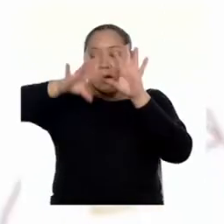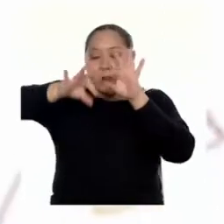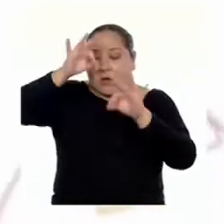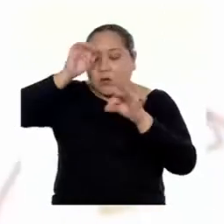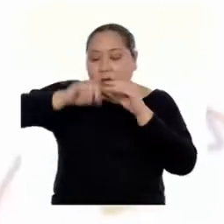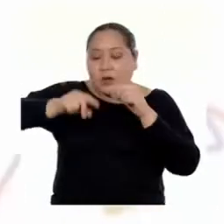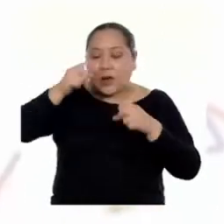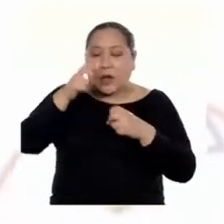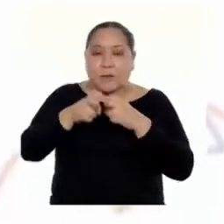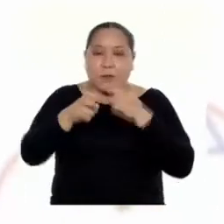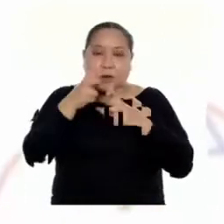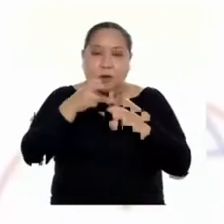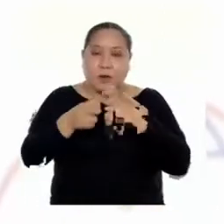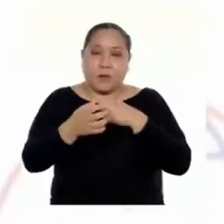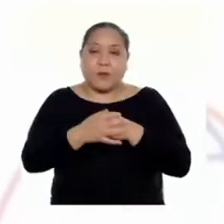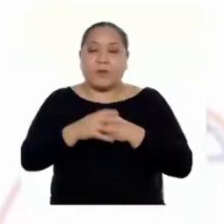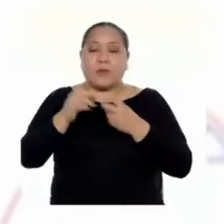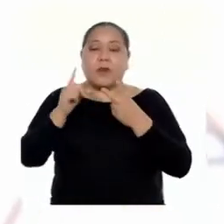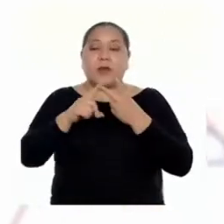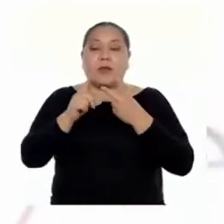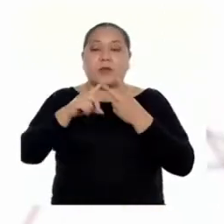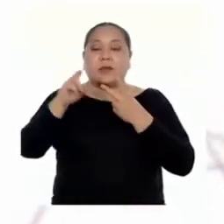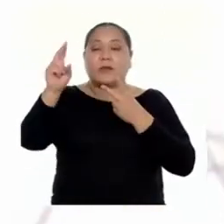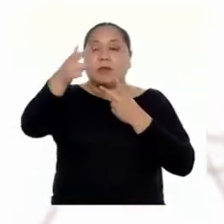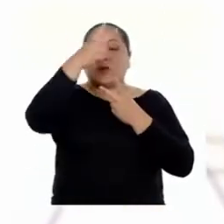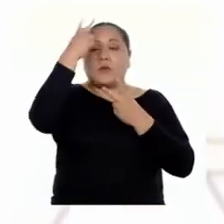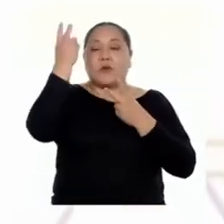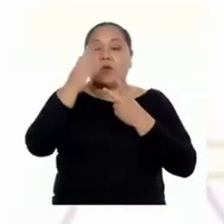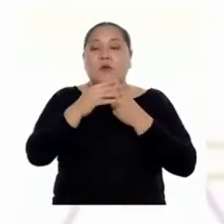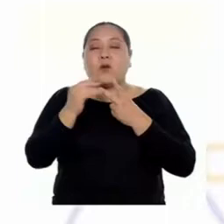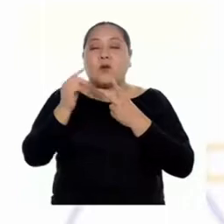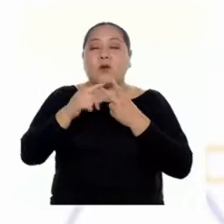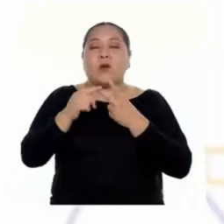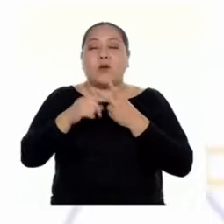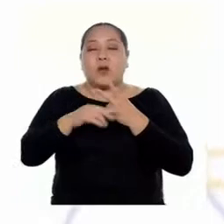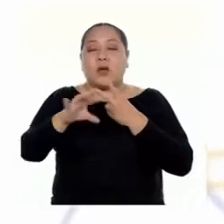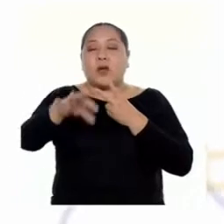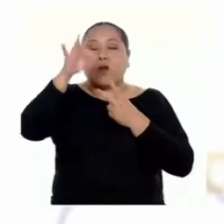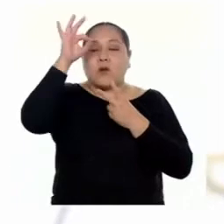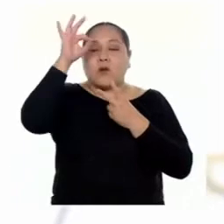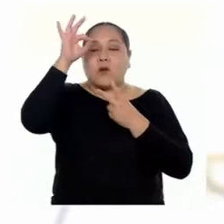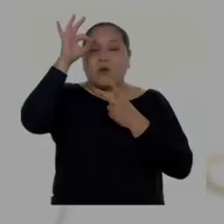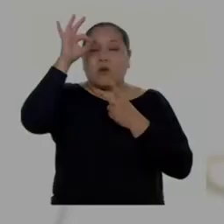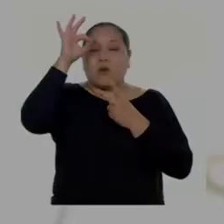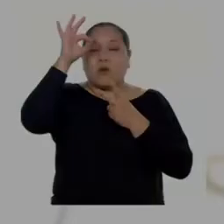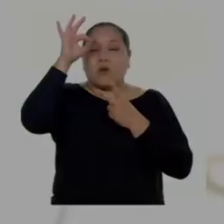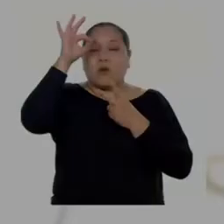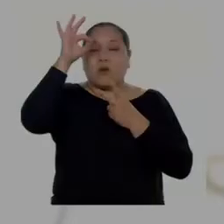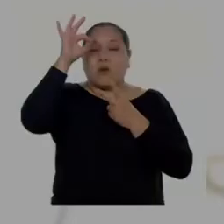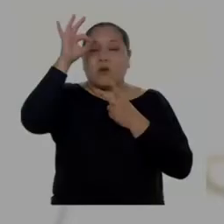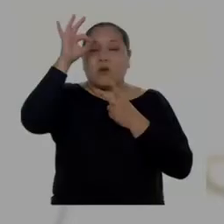el capital inicial. Segundo, identificar la tasa.